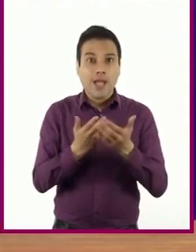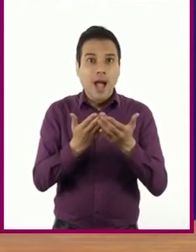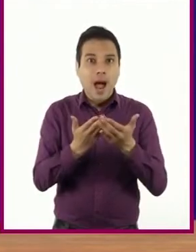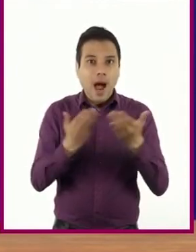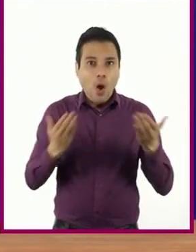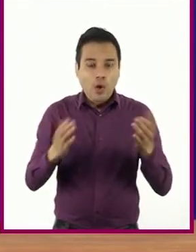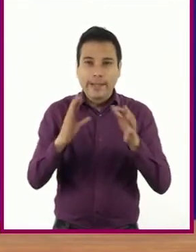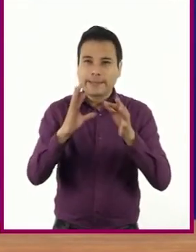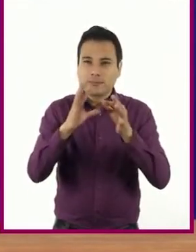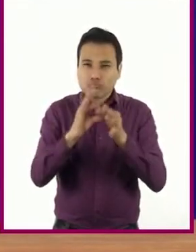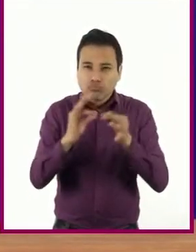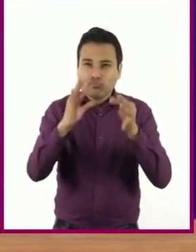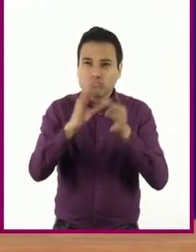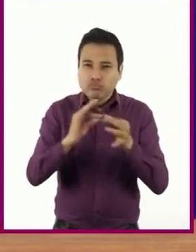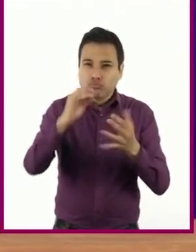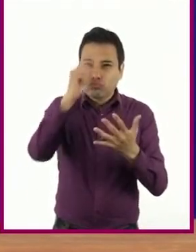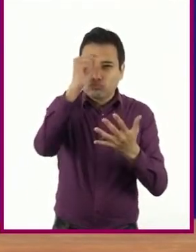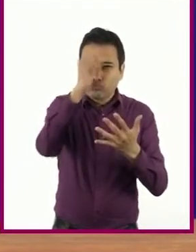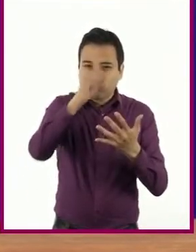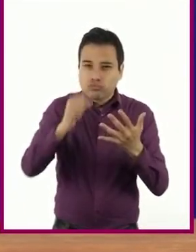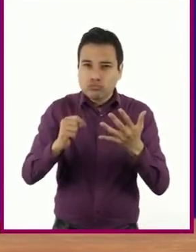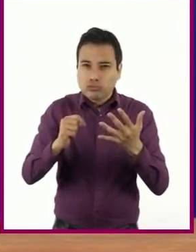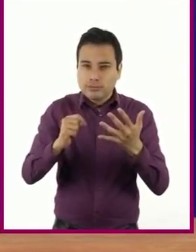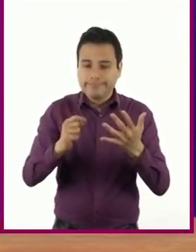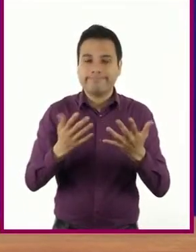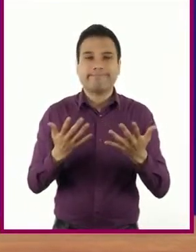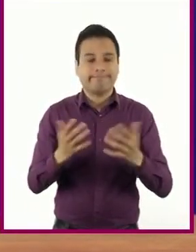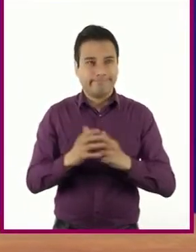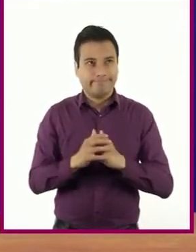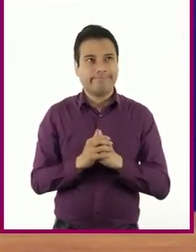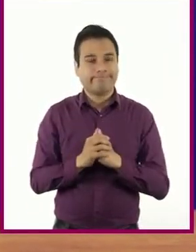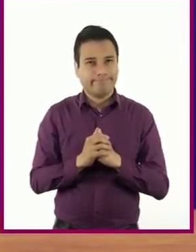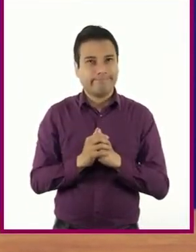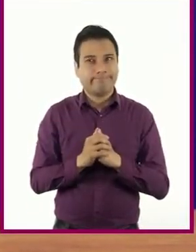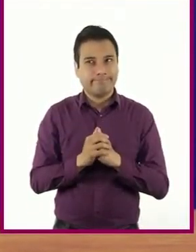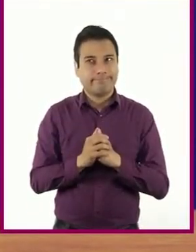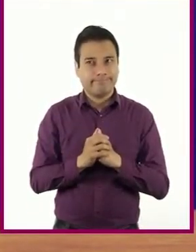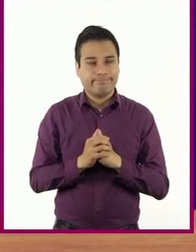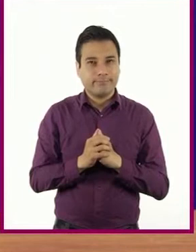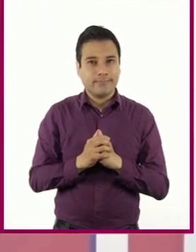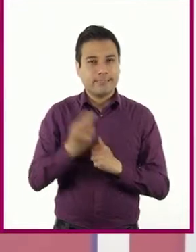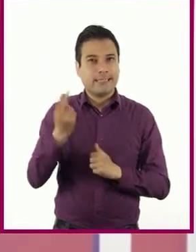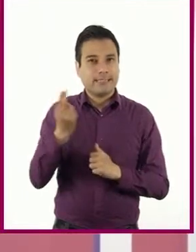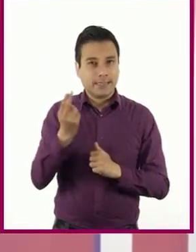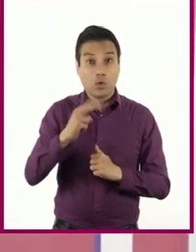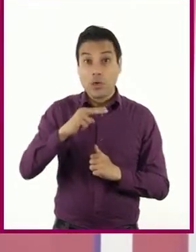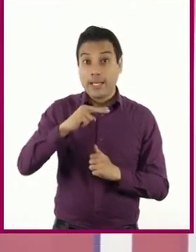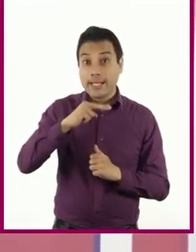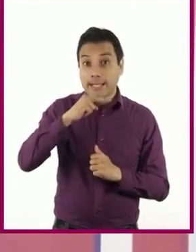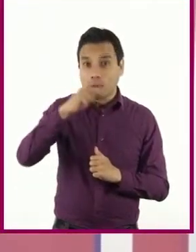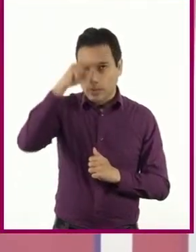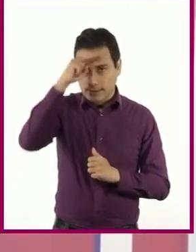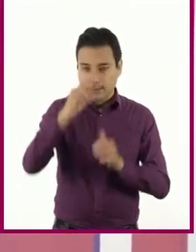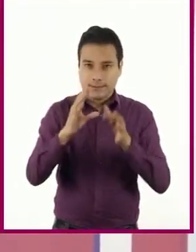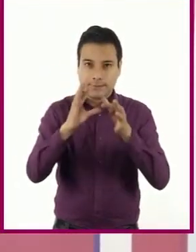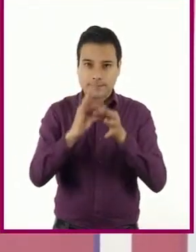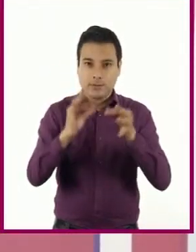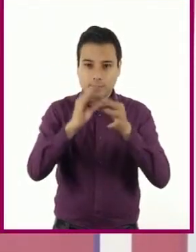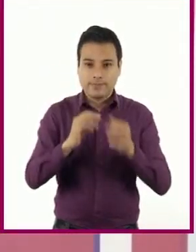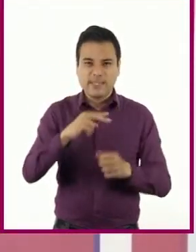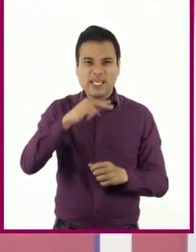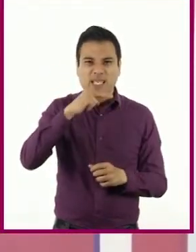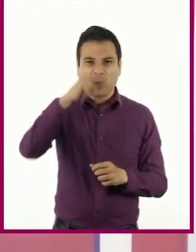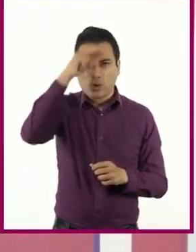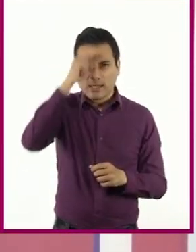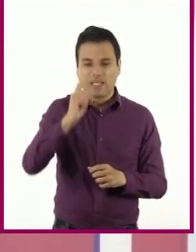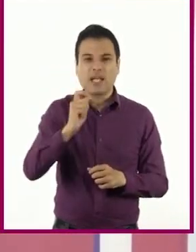esta información acerca de la discriminación, es necesario hablar acerca de la ignorancia. La ignorancia es la falta de